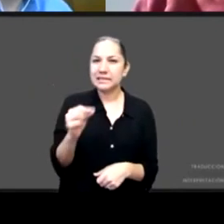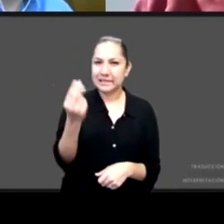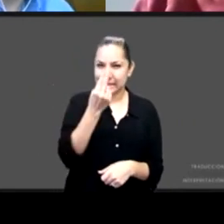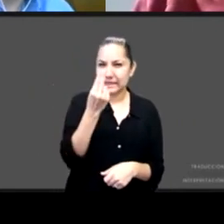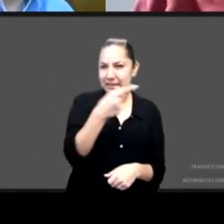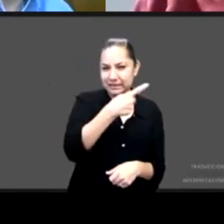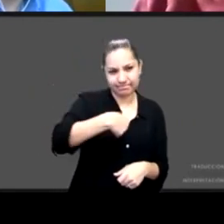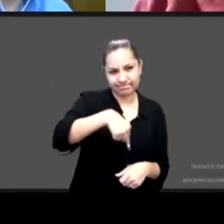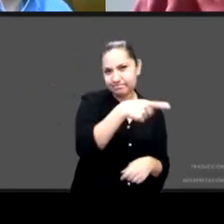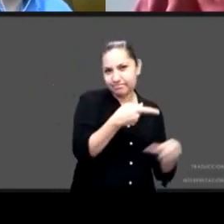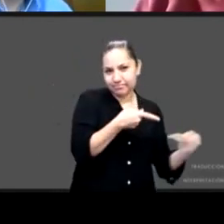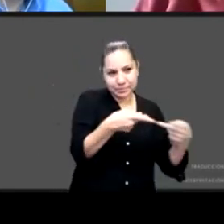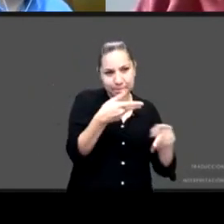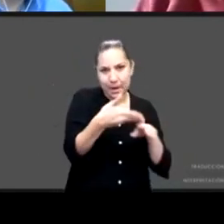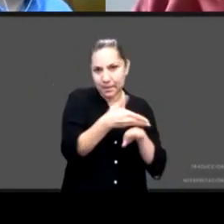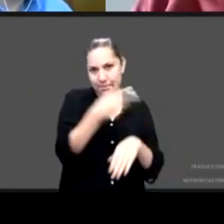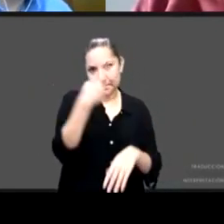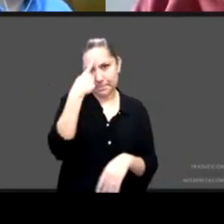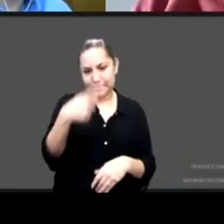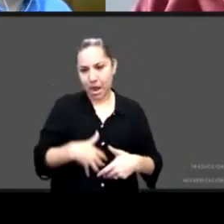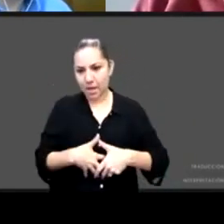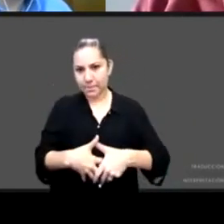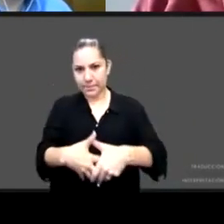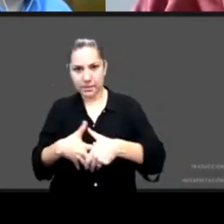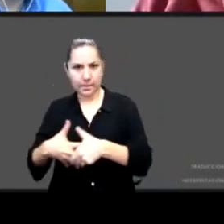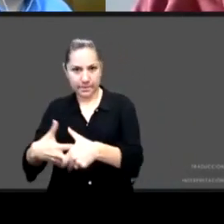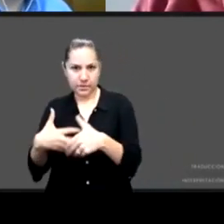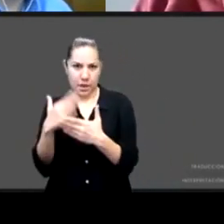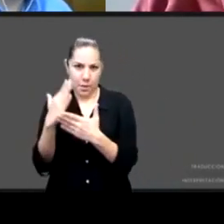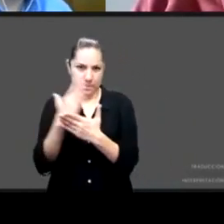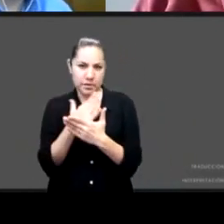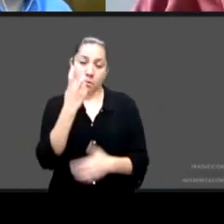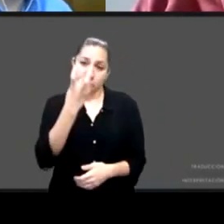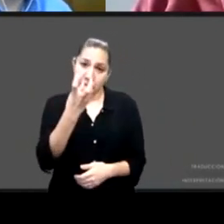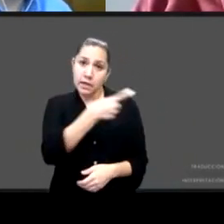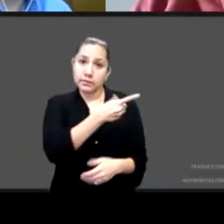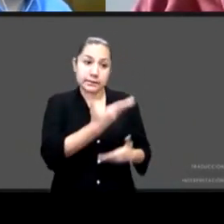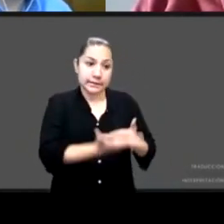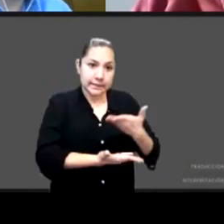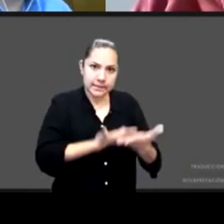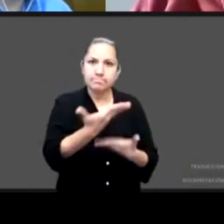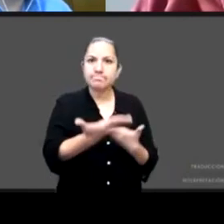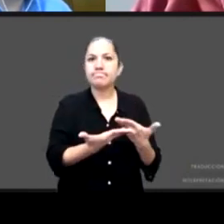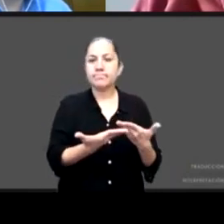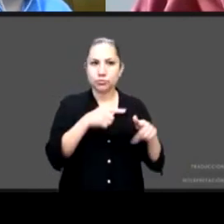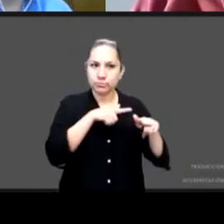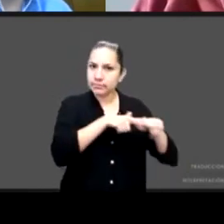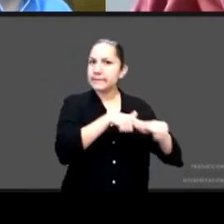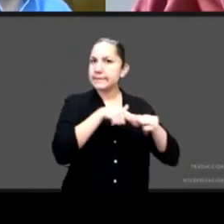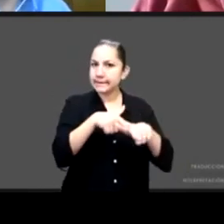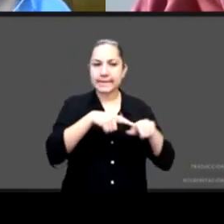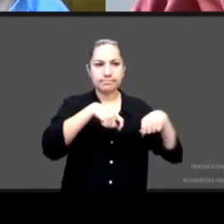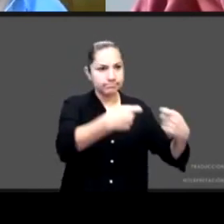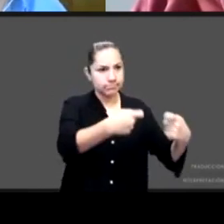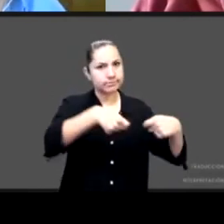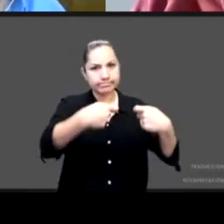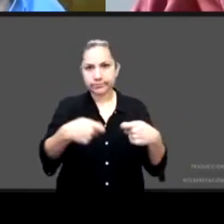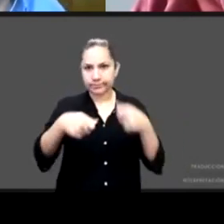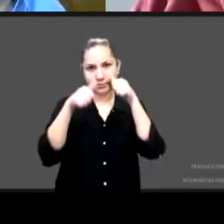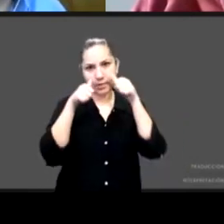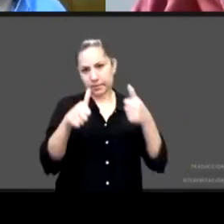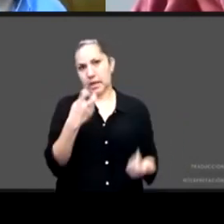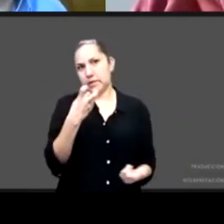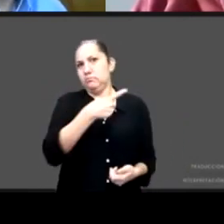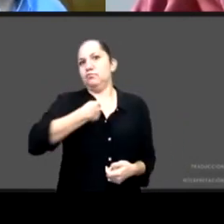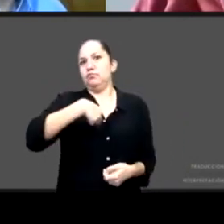que se está haciendo para continuar con esta oferta de servicios, porque necesariamente seguimos al pie del cañón, es decir, hay un